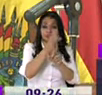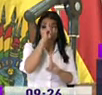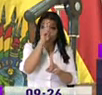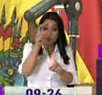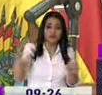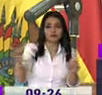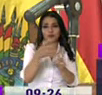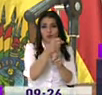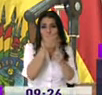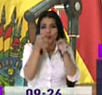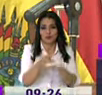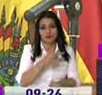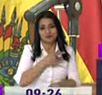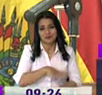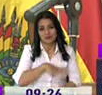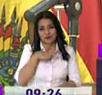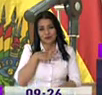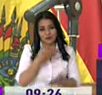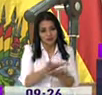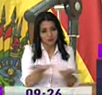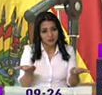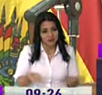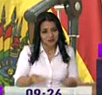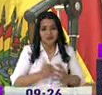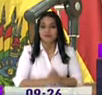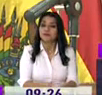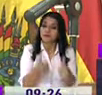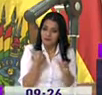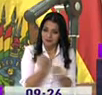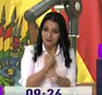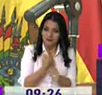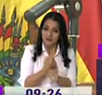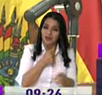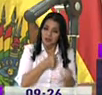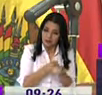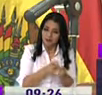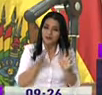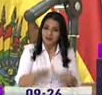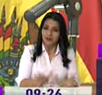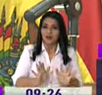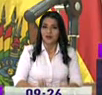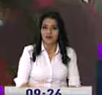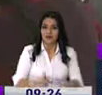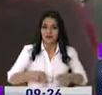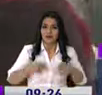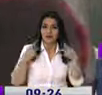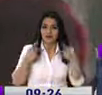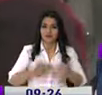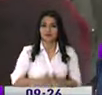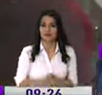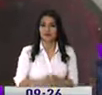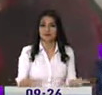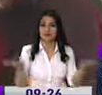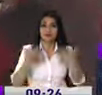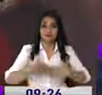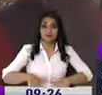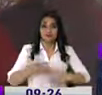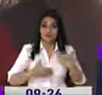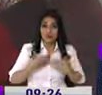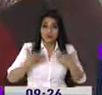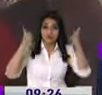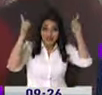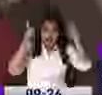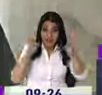sueños y nos enorgullece profundamente ser parte de estos momentos de su vida. Una vez concluida la emoción